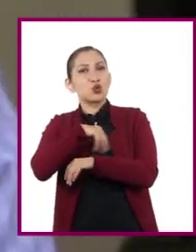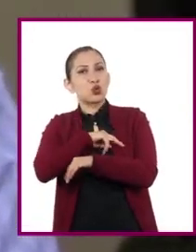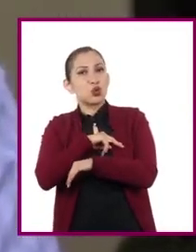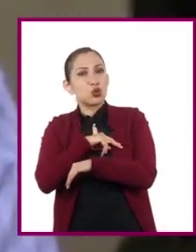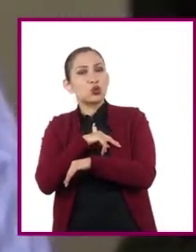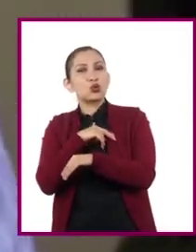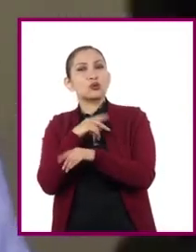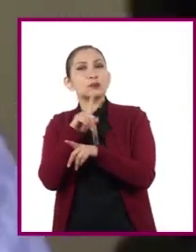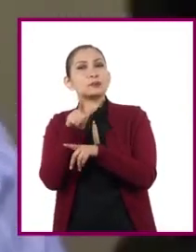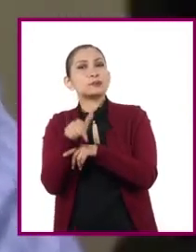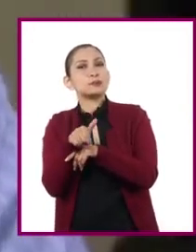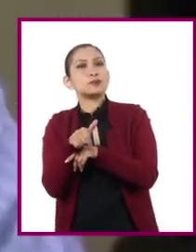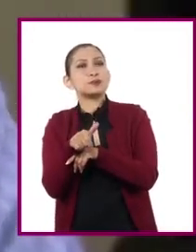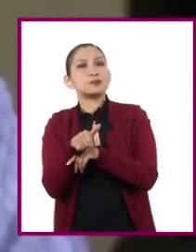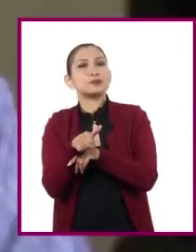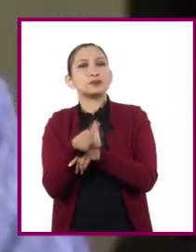de